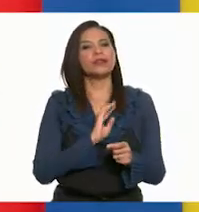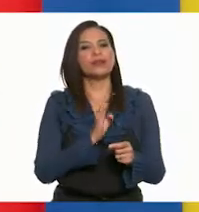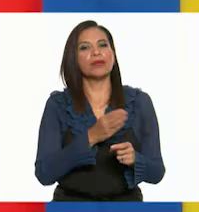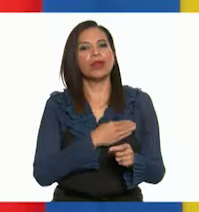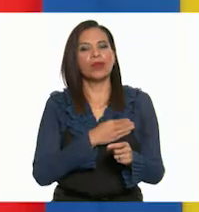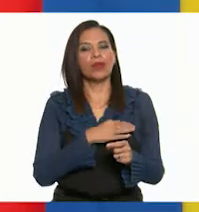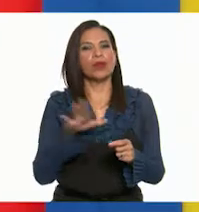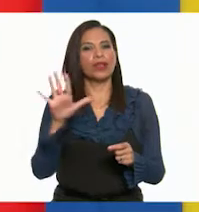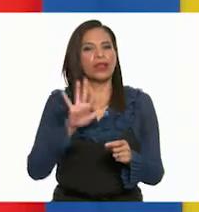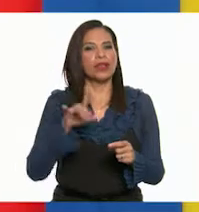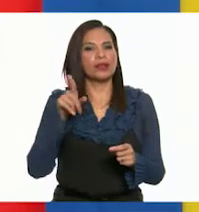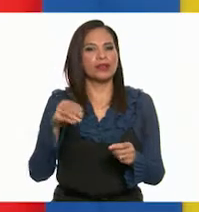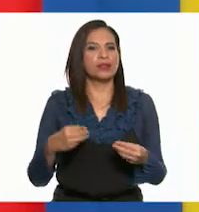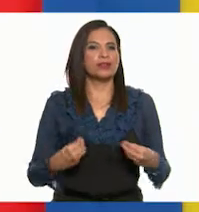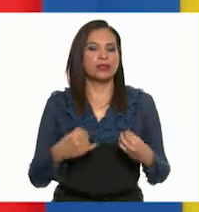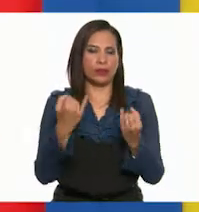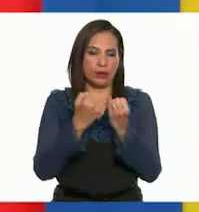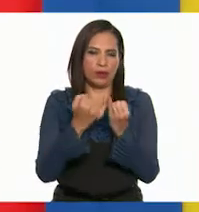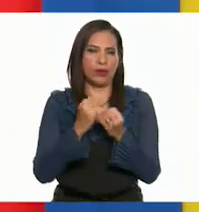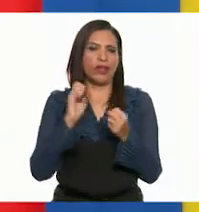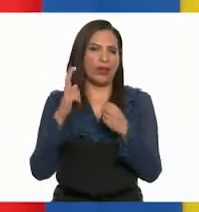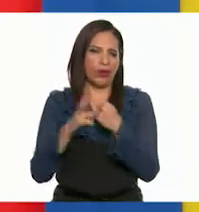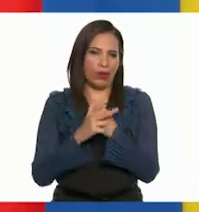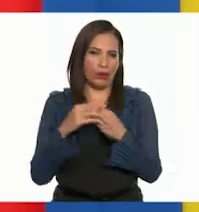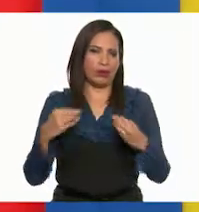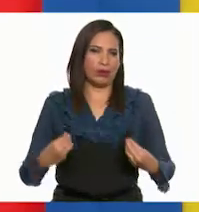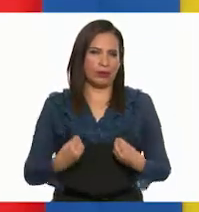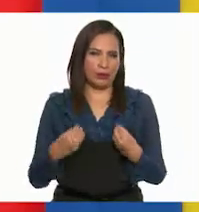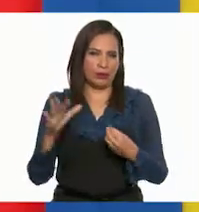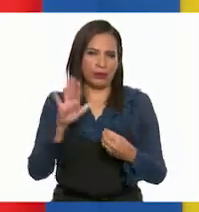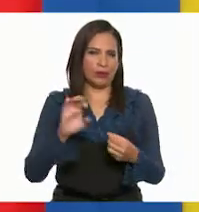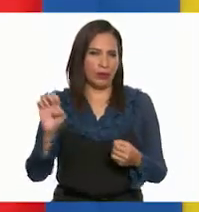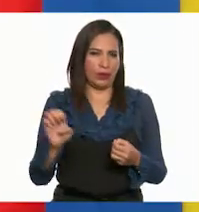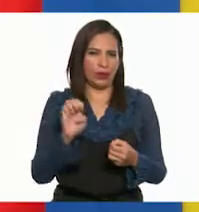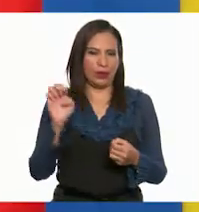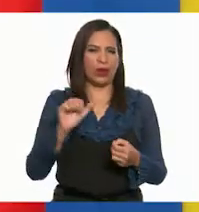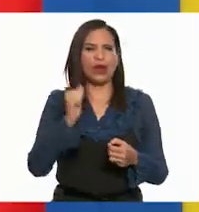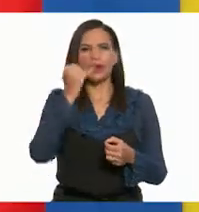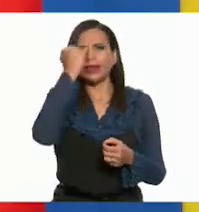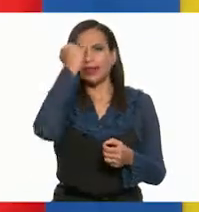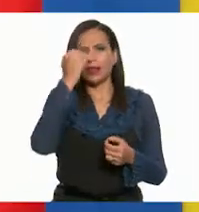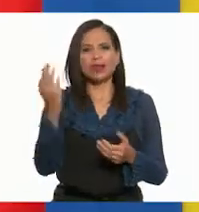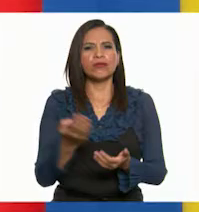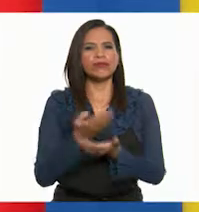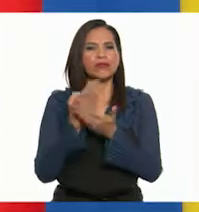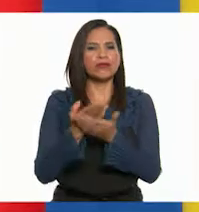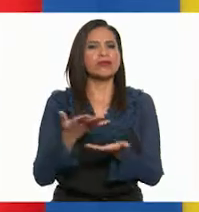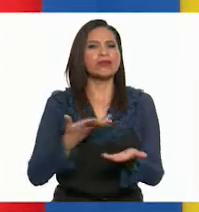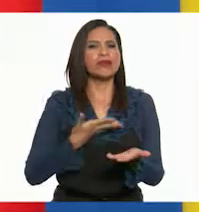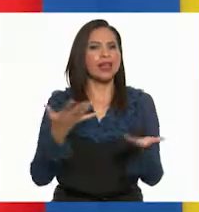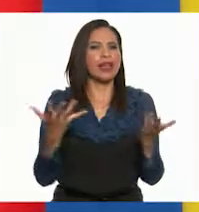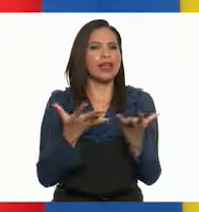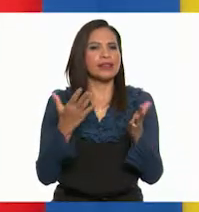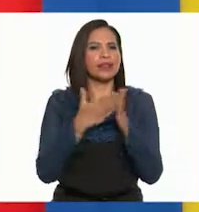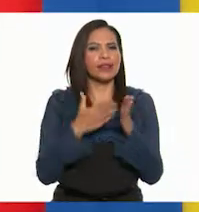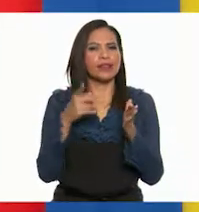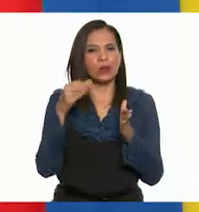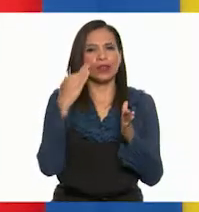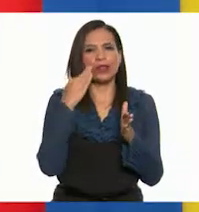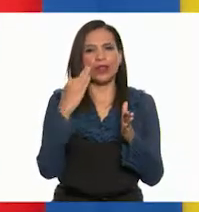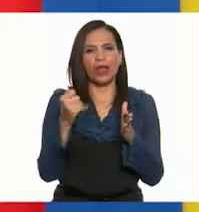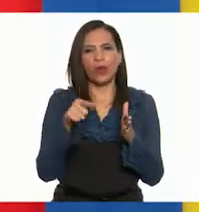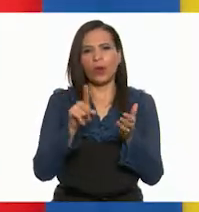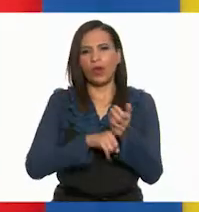españoles peninsulares, también llamados europeos. ¿Y qué otras ideas propusieron o se llevaron a cabo durante su etapa